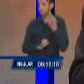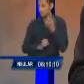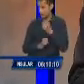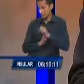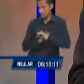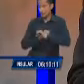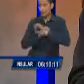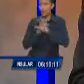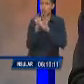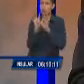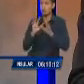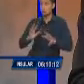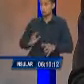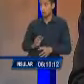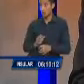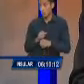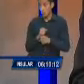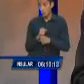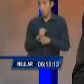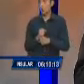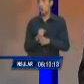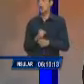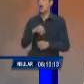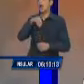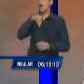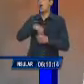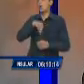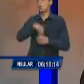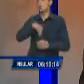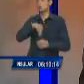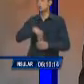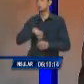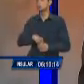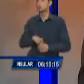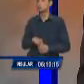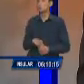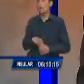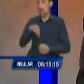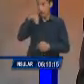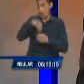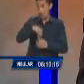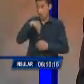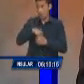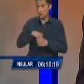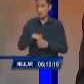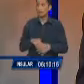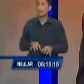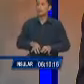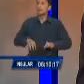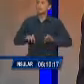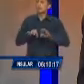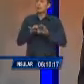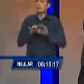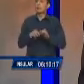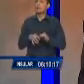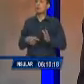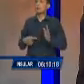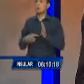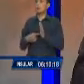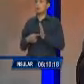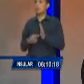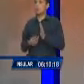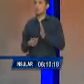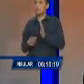seguro maneja ahorros, y estos ahorros tienen que rendir réditos, y cuando se